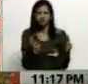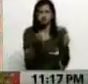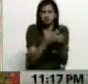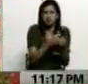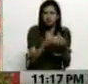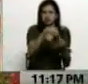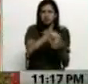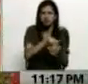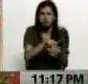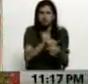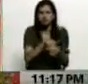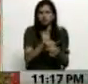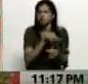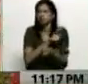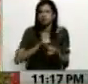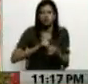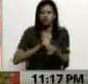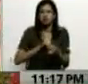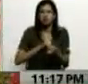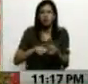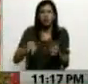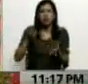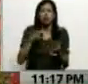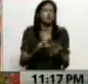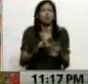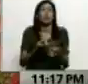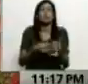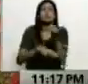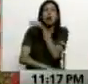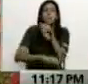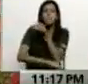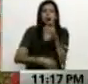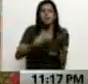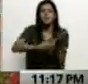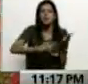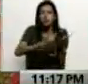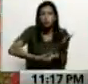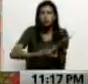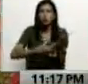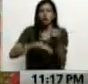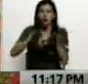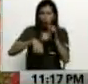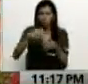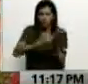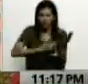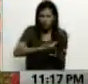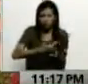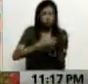de puertos sobre refactura